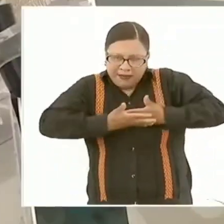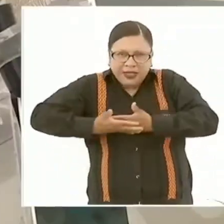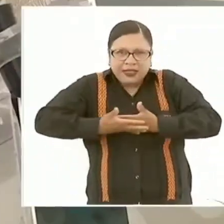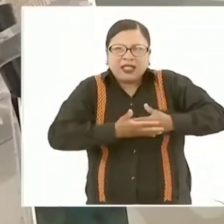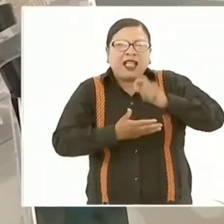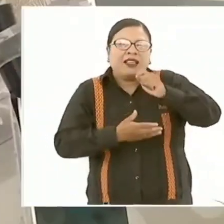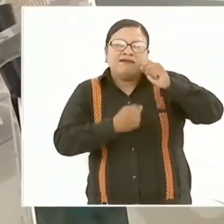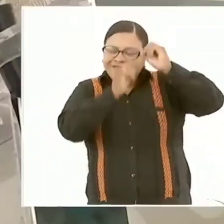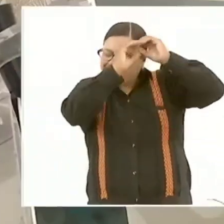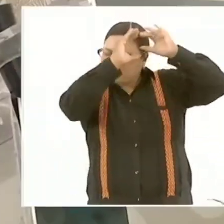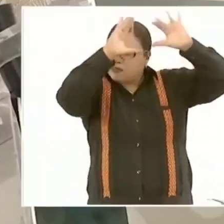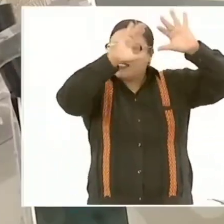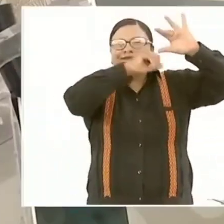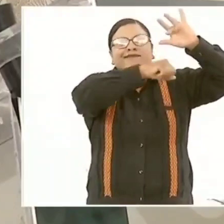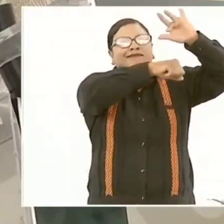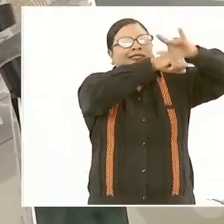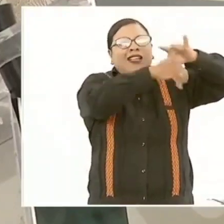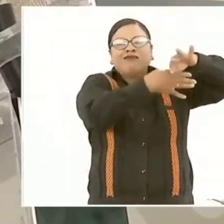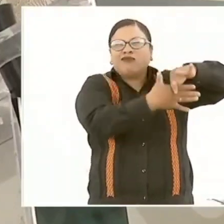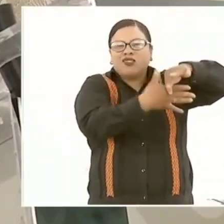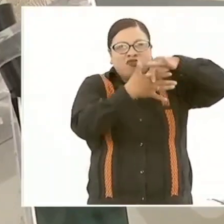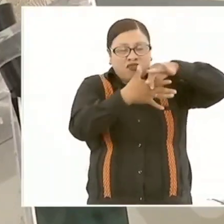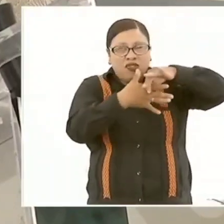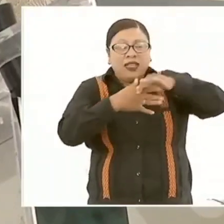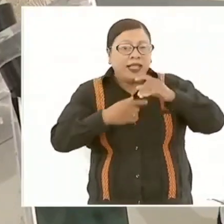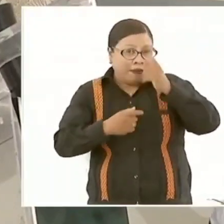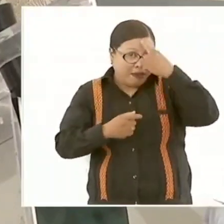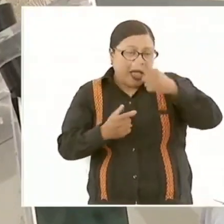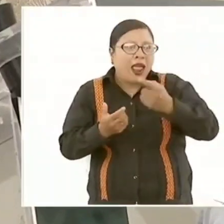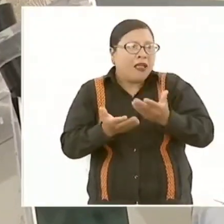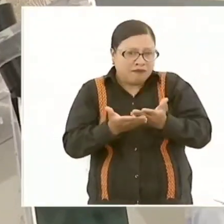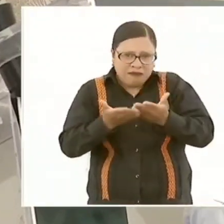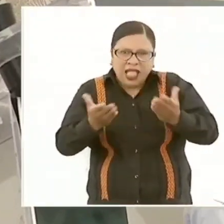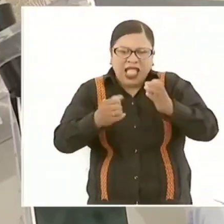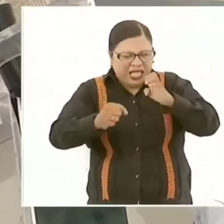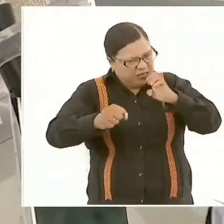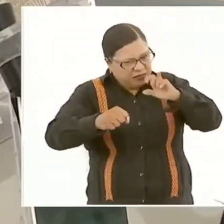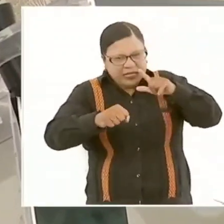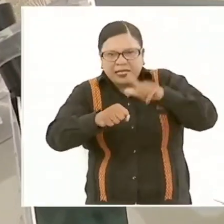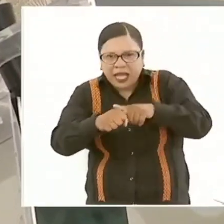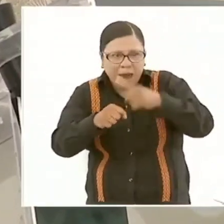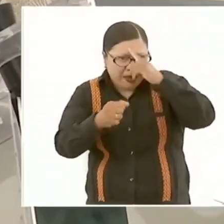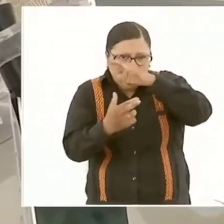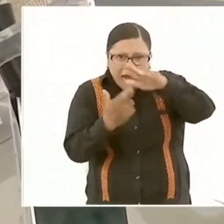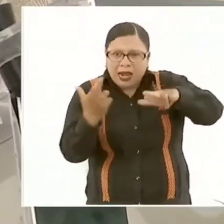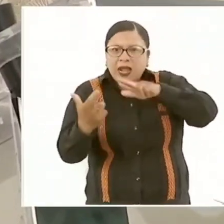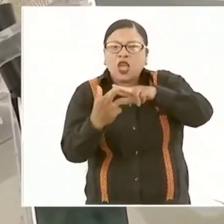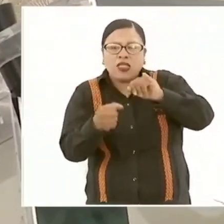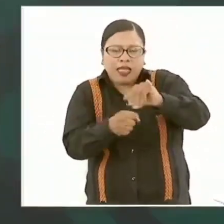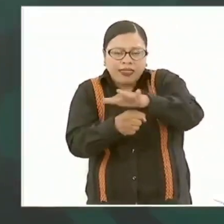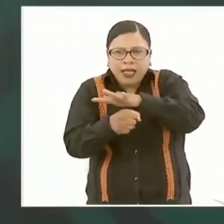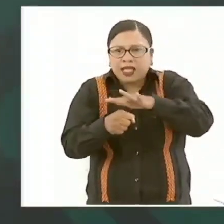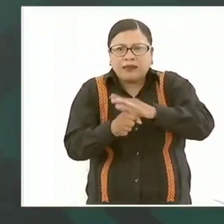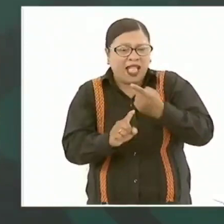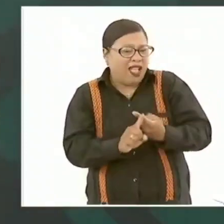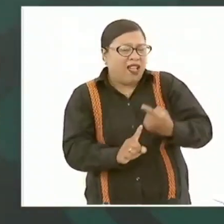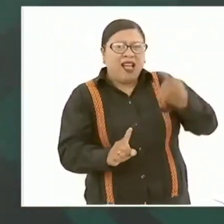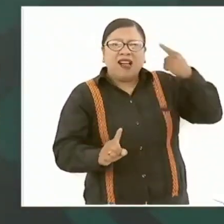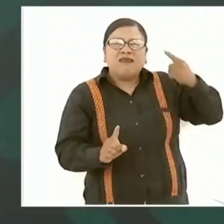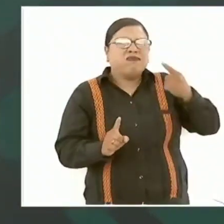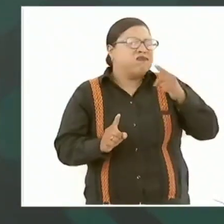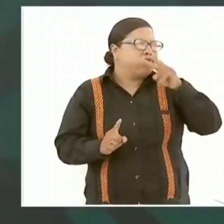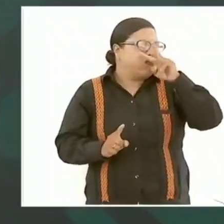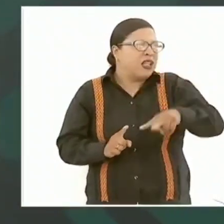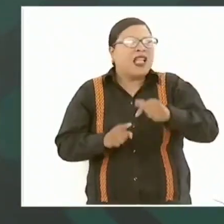un sueño hecho realidad. Al acercar los servicios de alta especialidad a la región del Istmo, que ancestralmente ha tenido